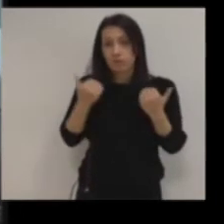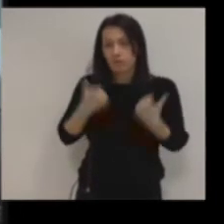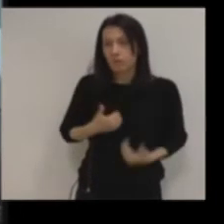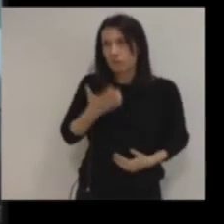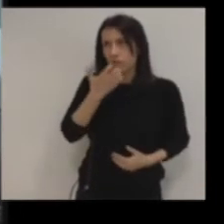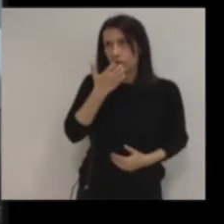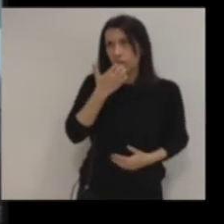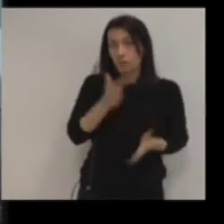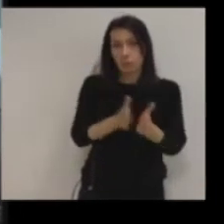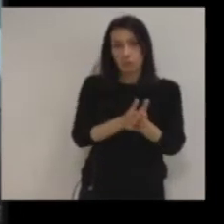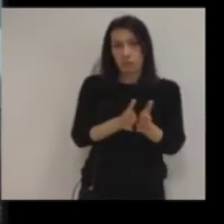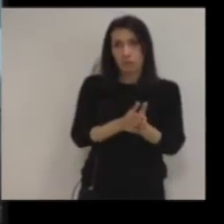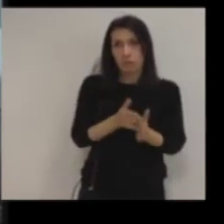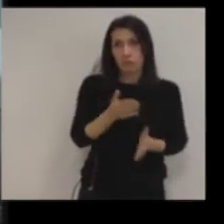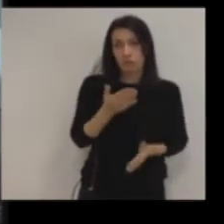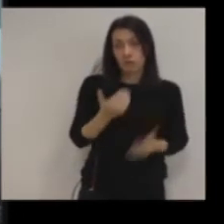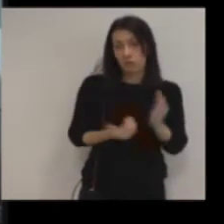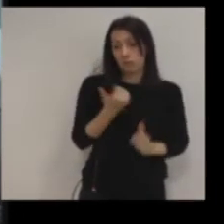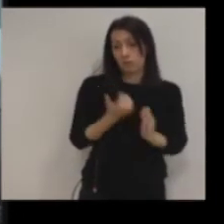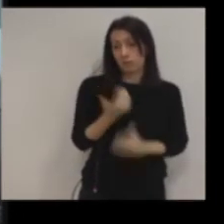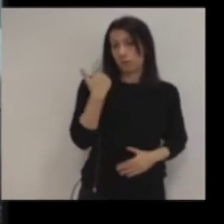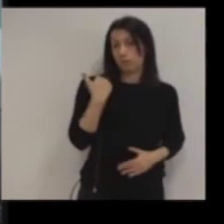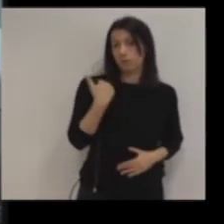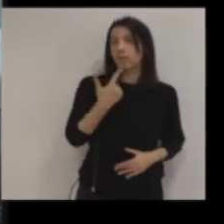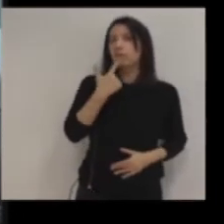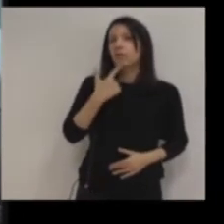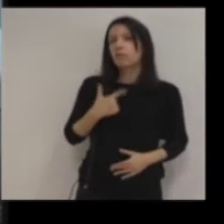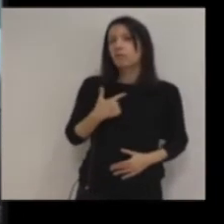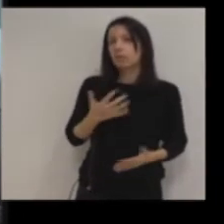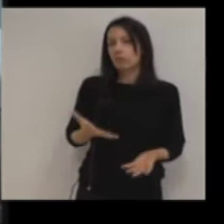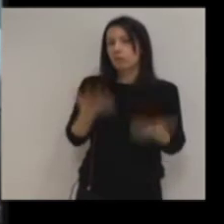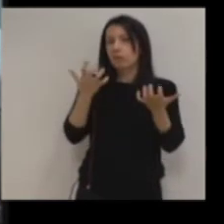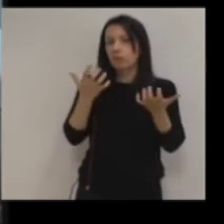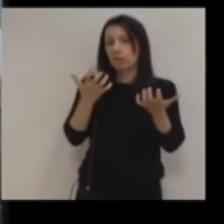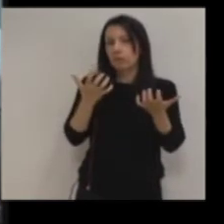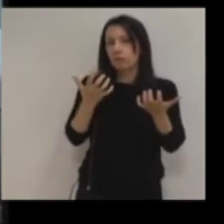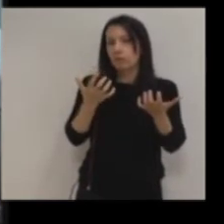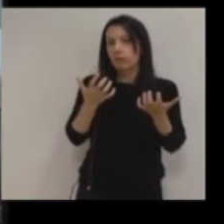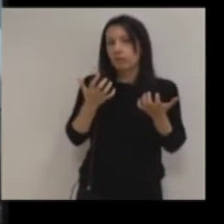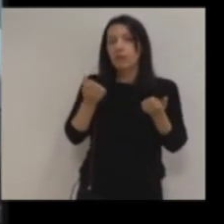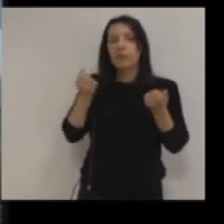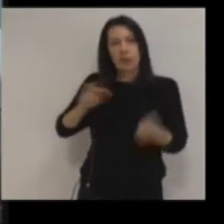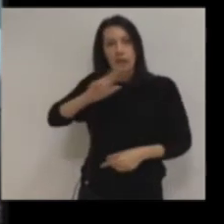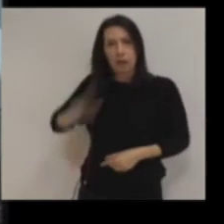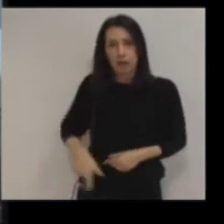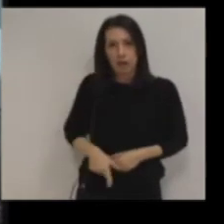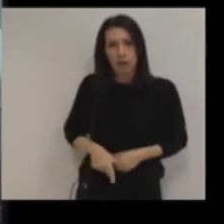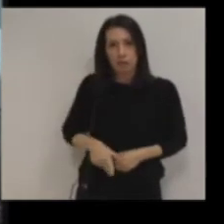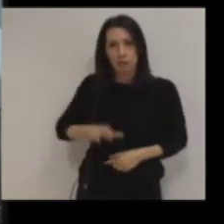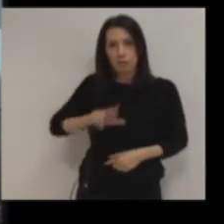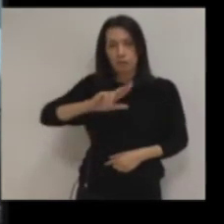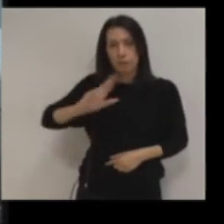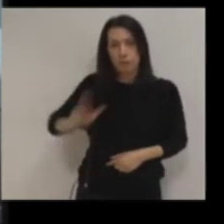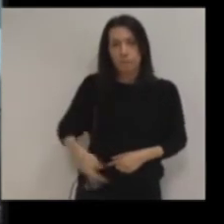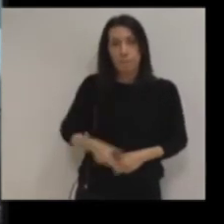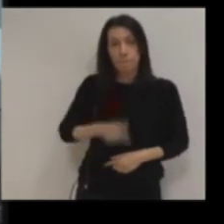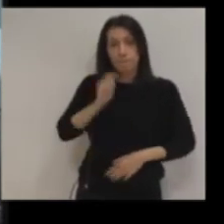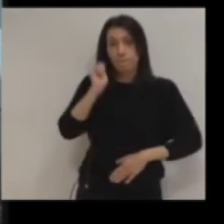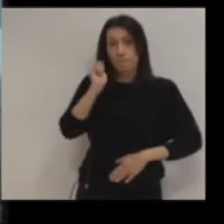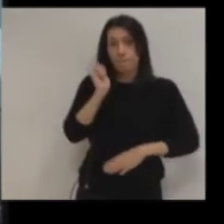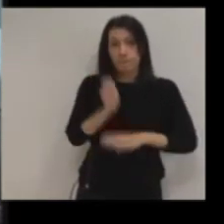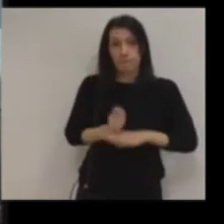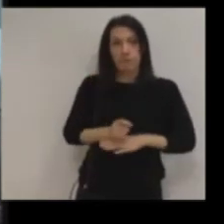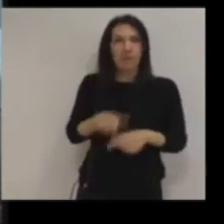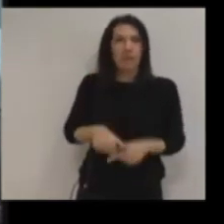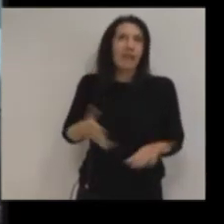mira, un compañero hace unos días me comentaba que había ganado, vamos, que le habían dado la razón en un juicio, porque claro,